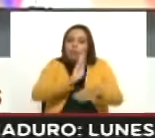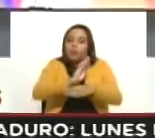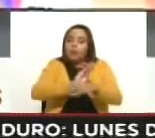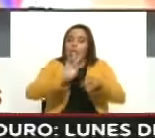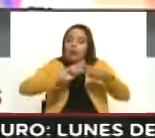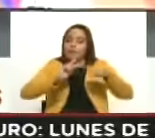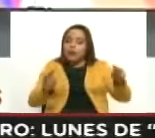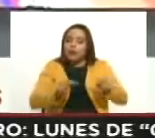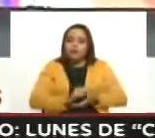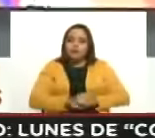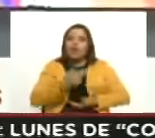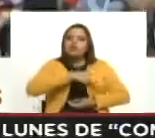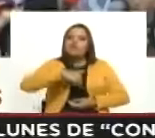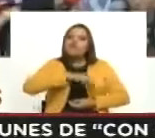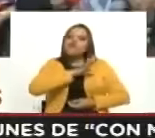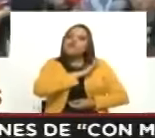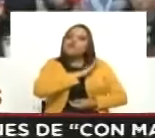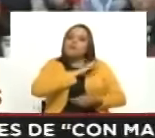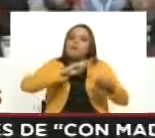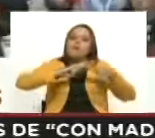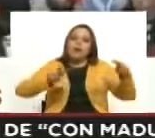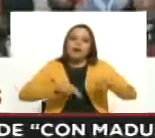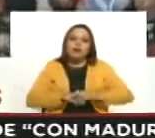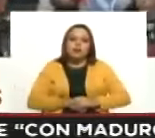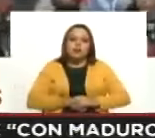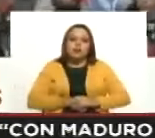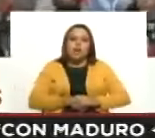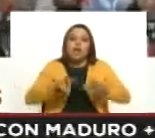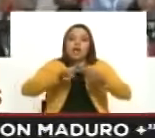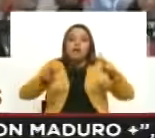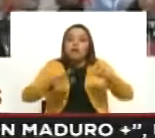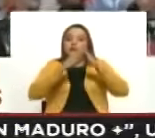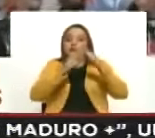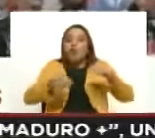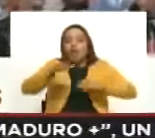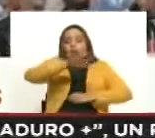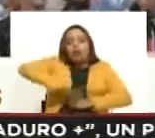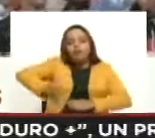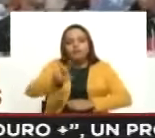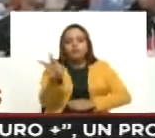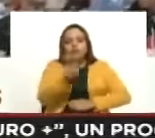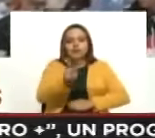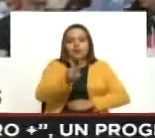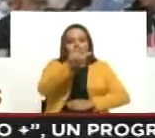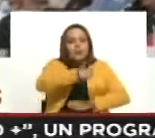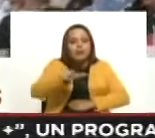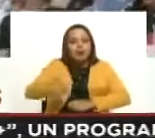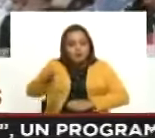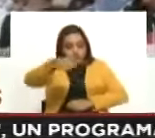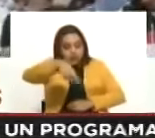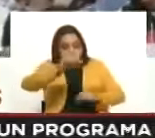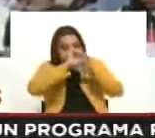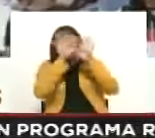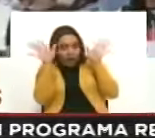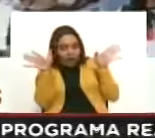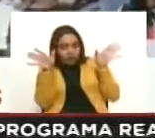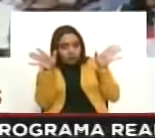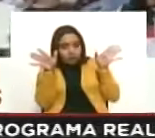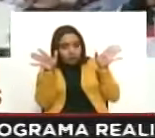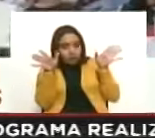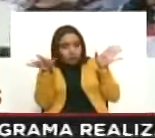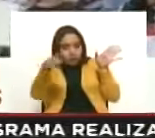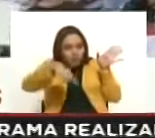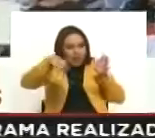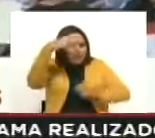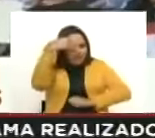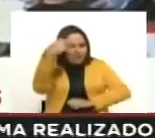paz, nuestra paz, la paz de todos los venezolanos y las venezolanas. ¿Tenemos claro eso? ¿Tenemos clara